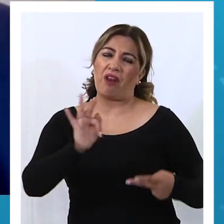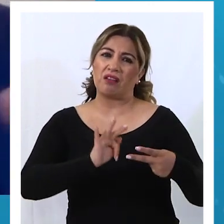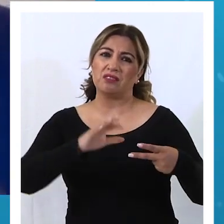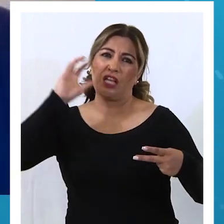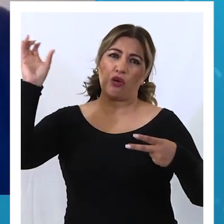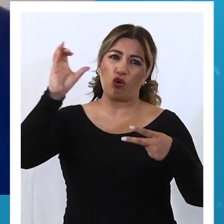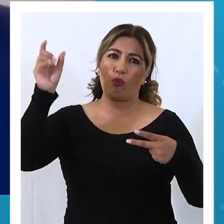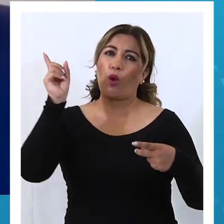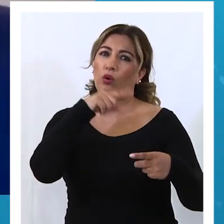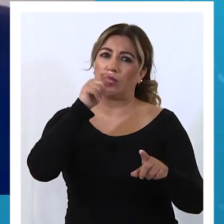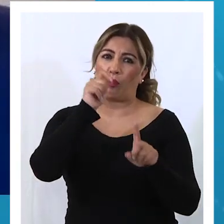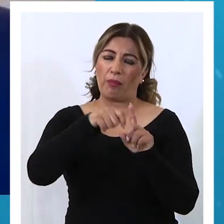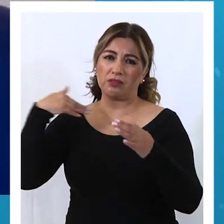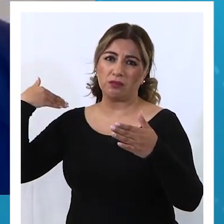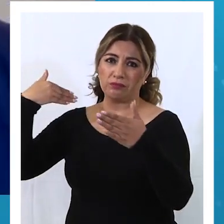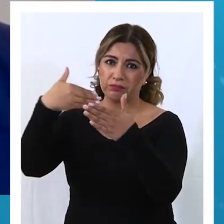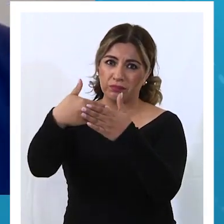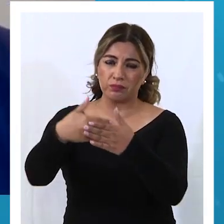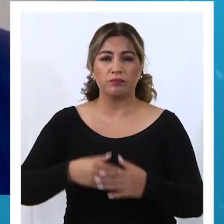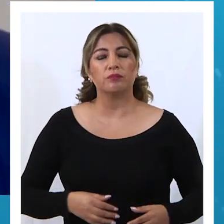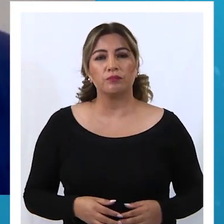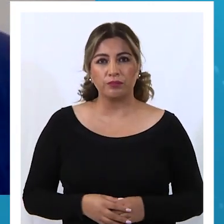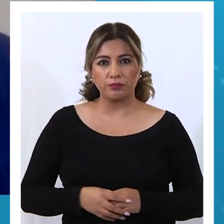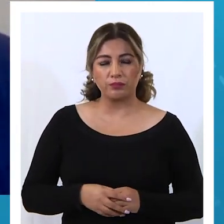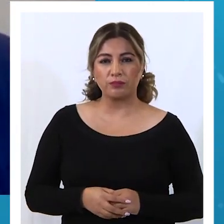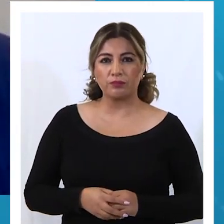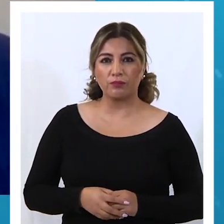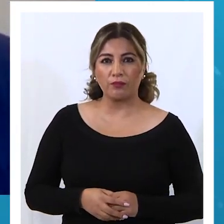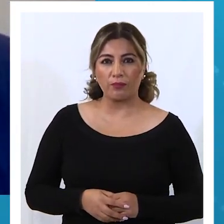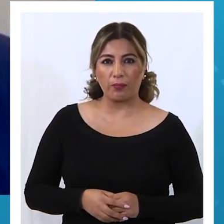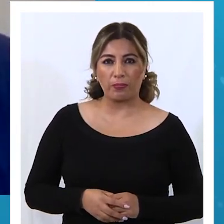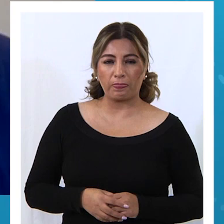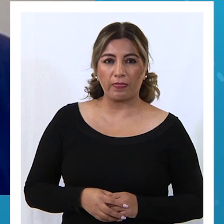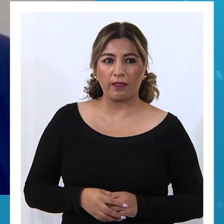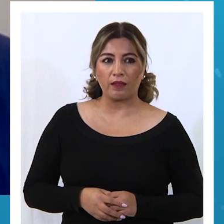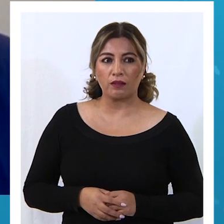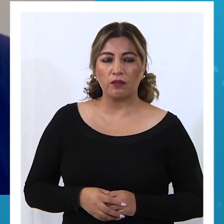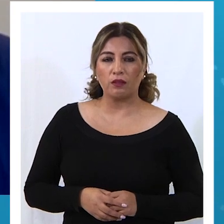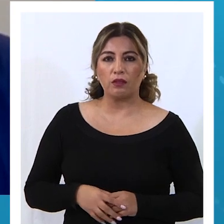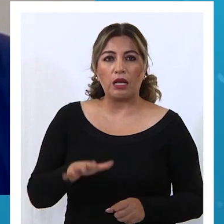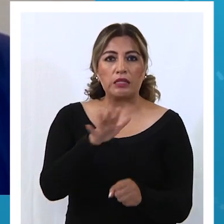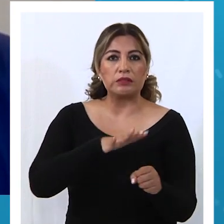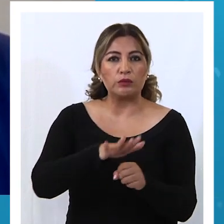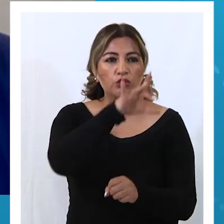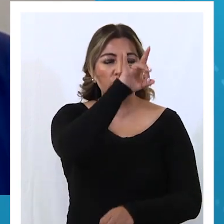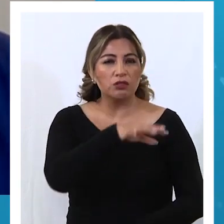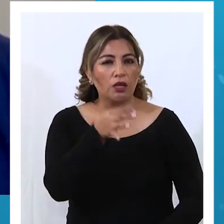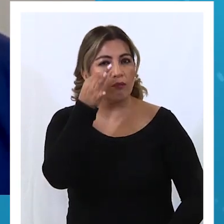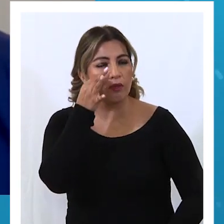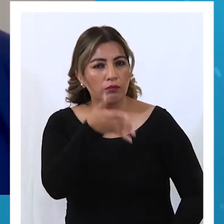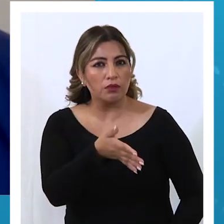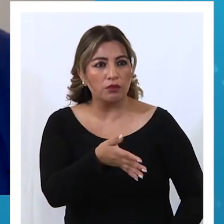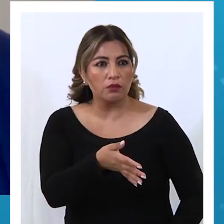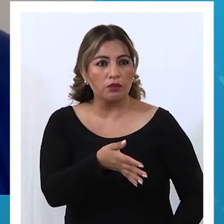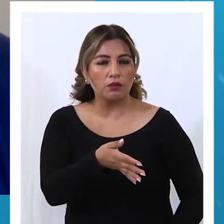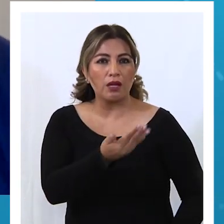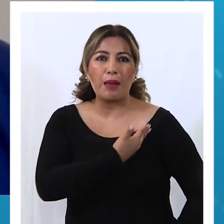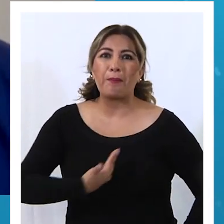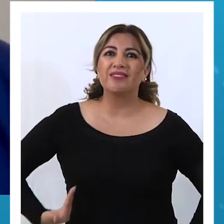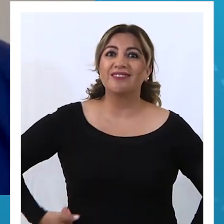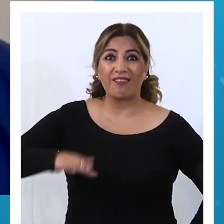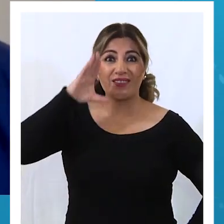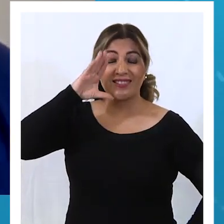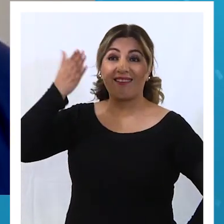en Colombia en los últimos meses? Lo más increíble cuando uno observa la situación de Chile es que tuvimos a la